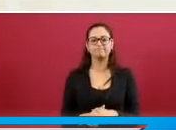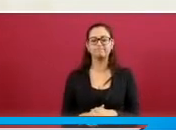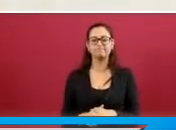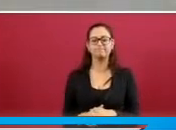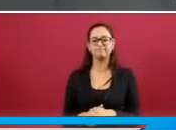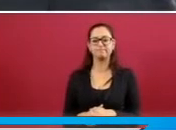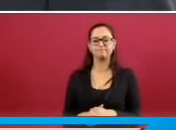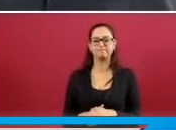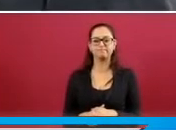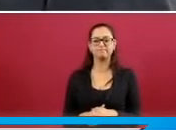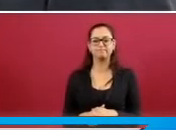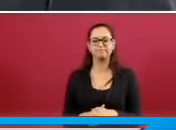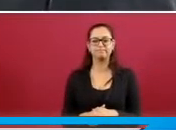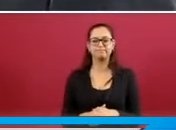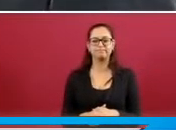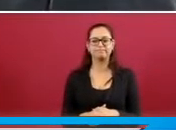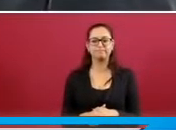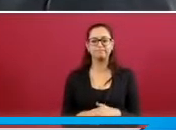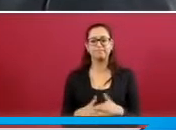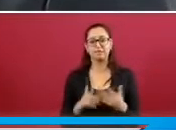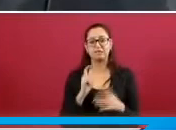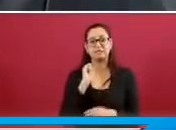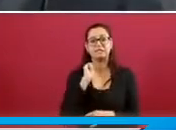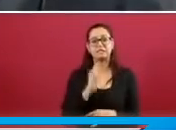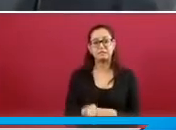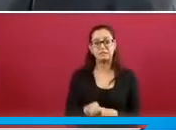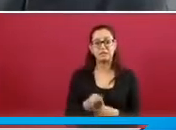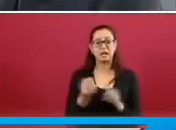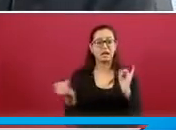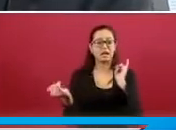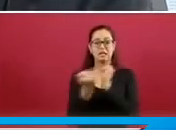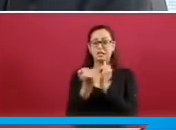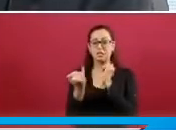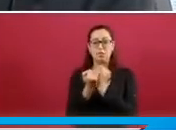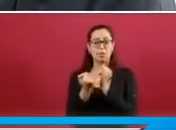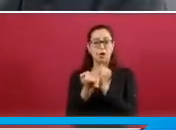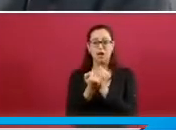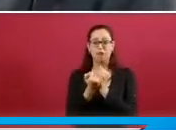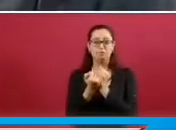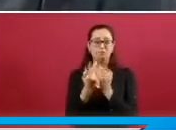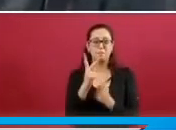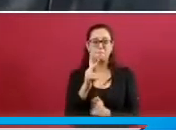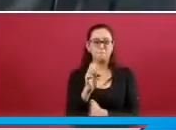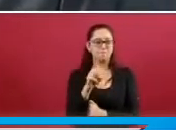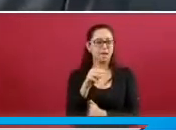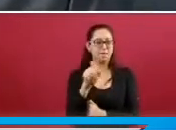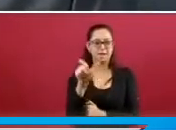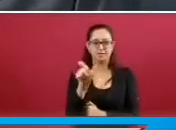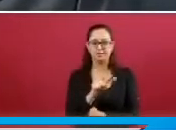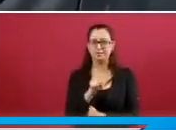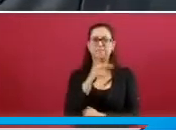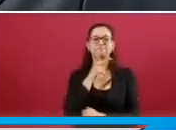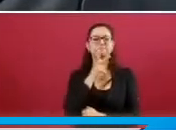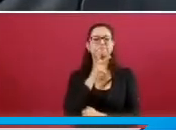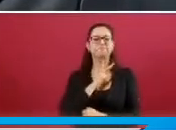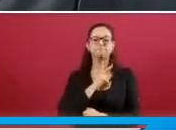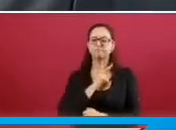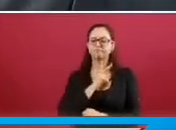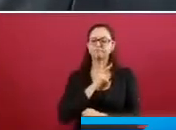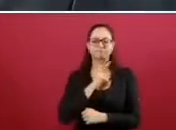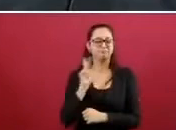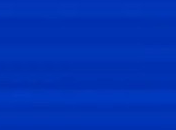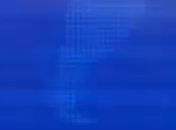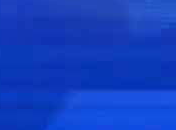A esto le llaman contratos leoninos. Finalmente se presentará el plan de fortalecimiento de la CFE para que no aumenten los precios de la energía